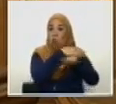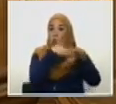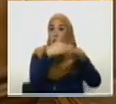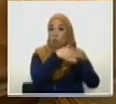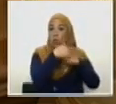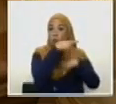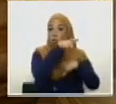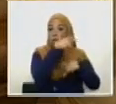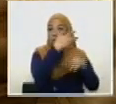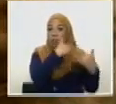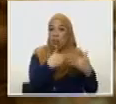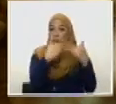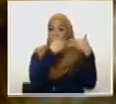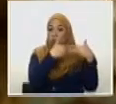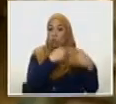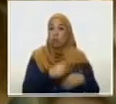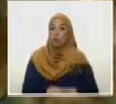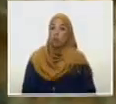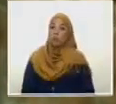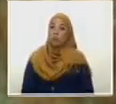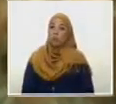Estados Unidos.